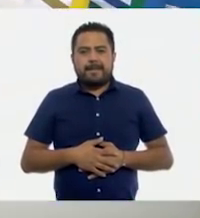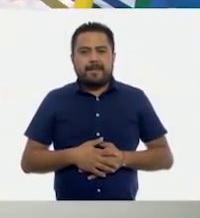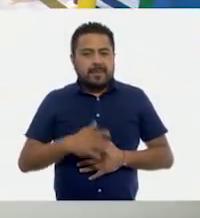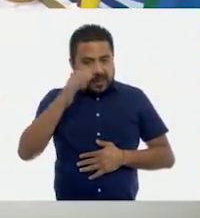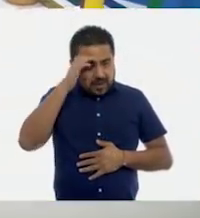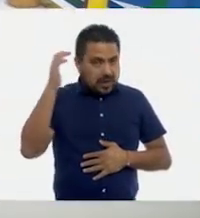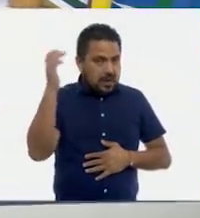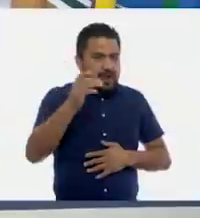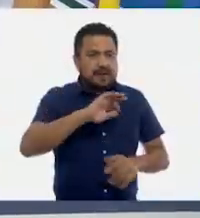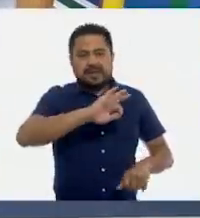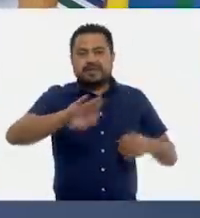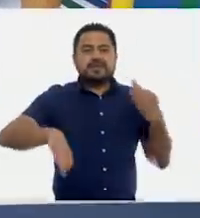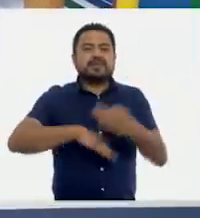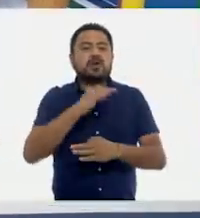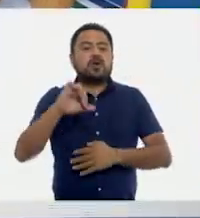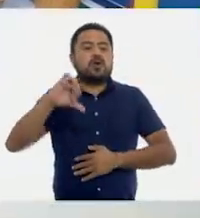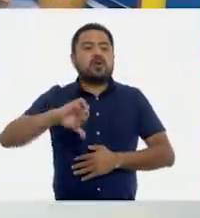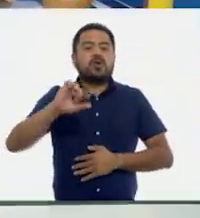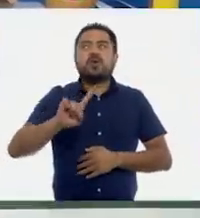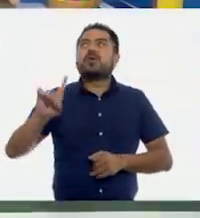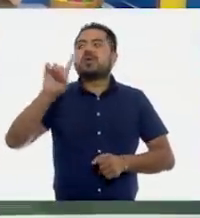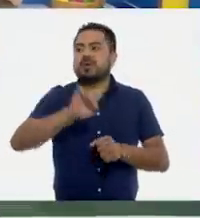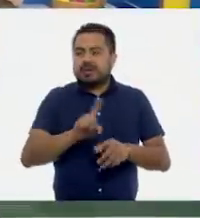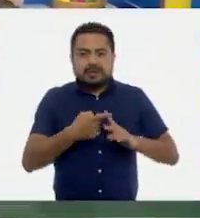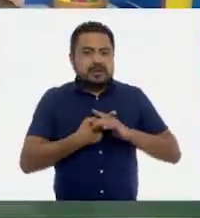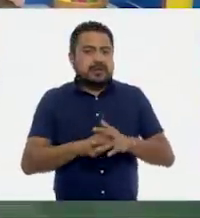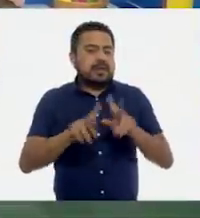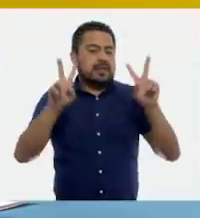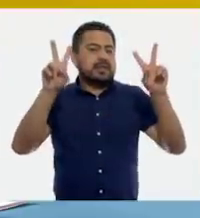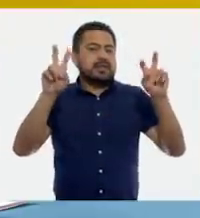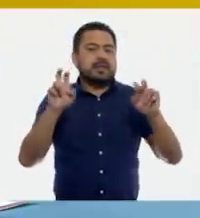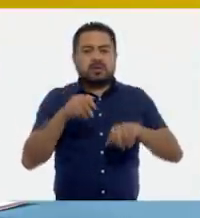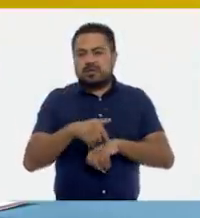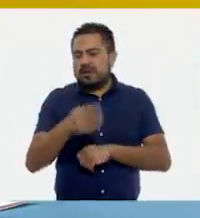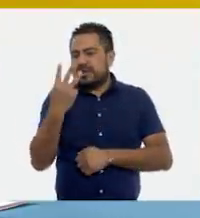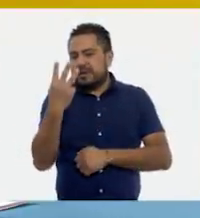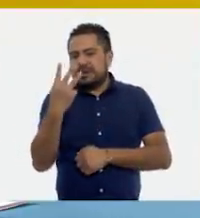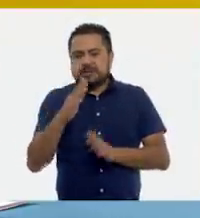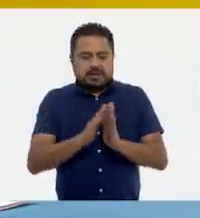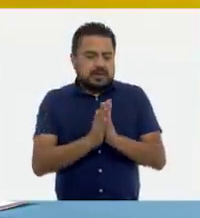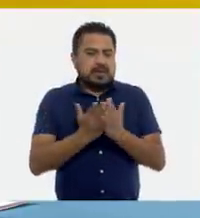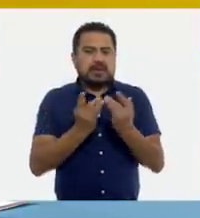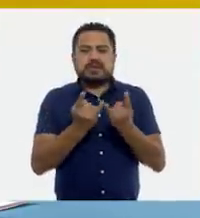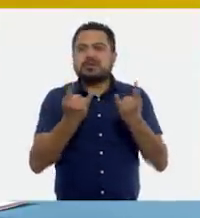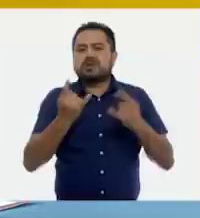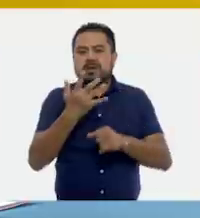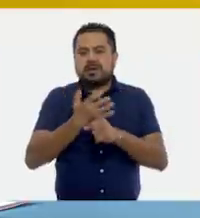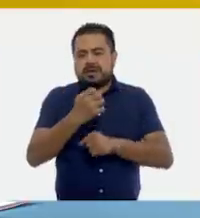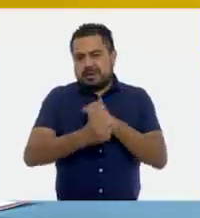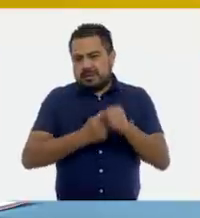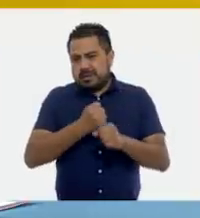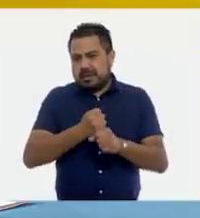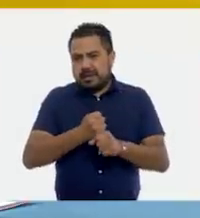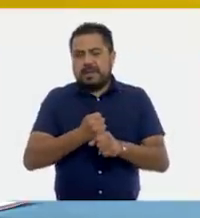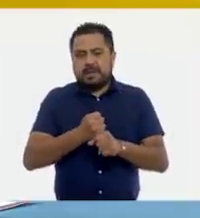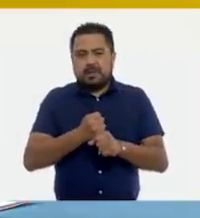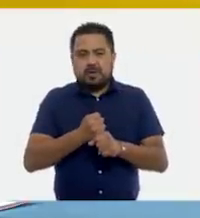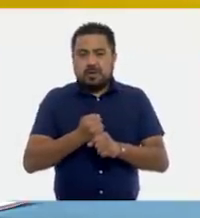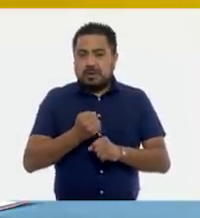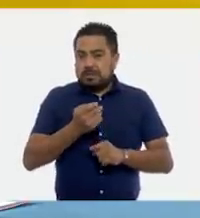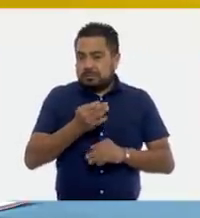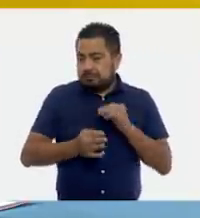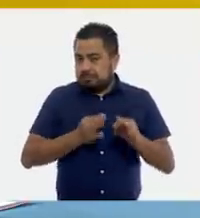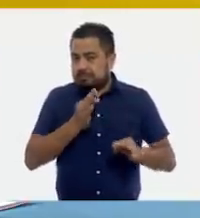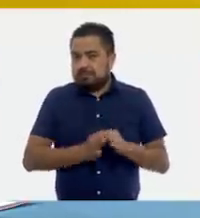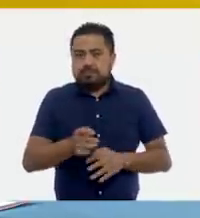Hola a todos y todas. El día de hoy iniciaremos los temas del bloque 3 de nuestro libro de historia de quinto grado de primaria. ¿Están preparados